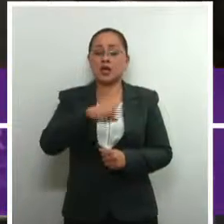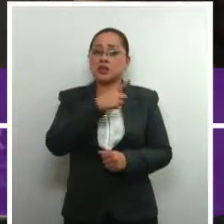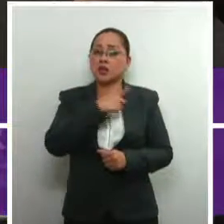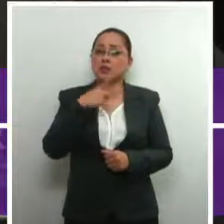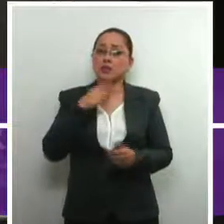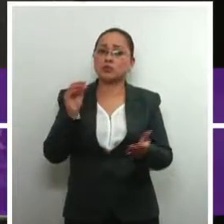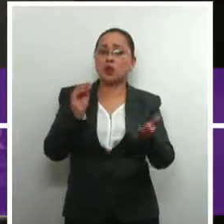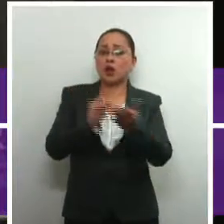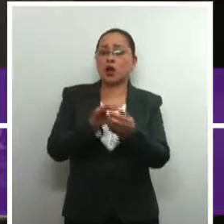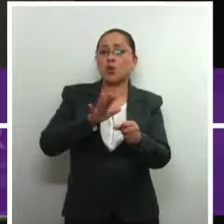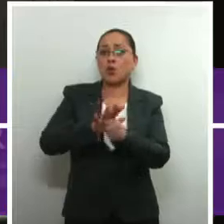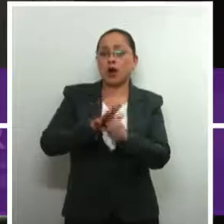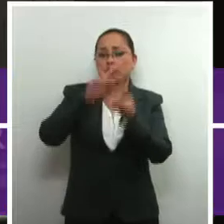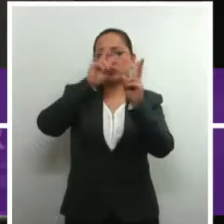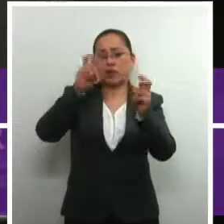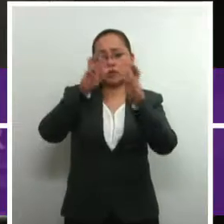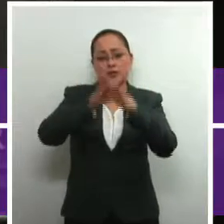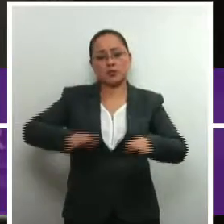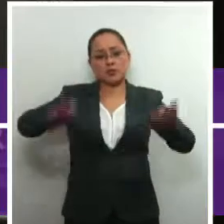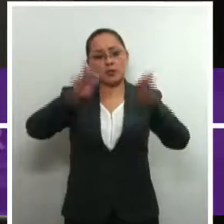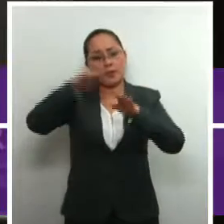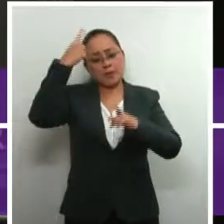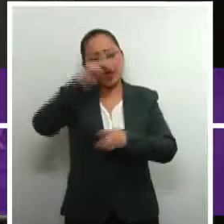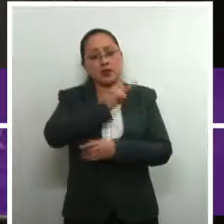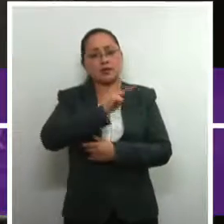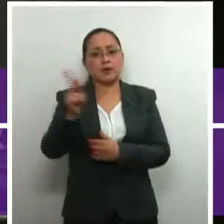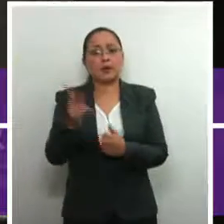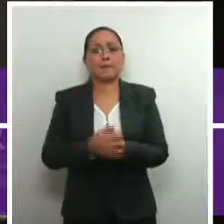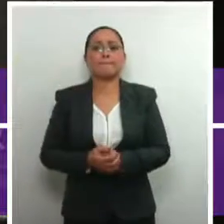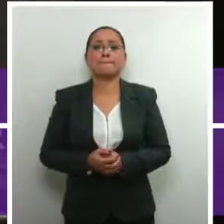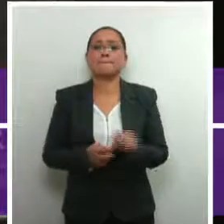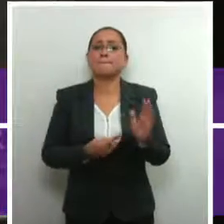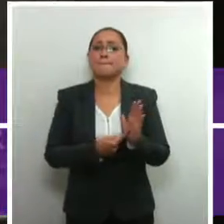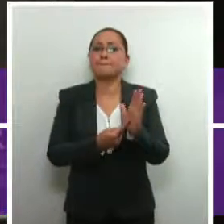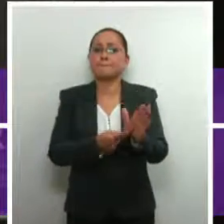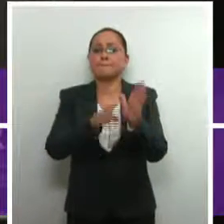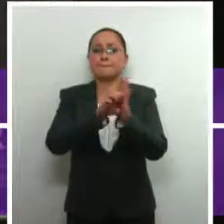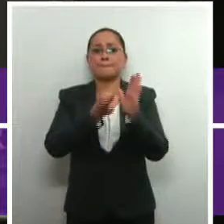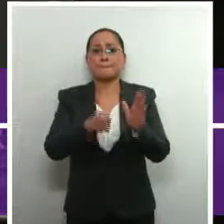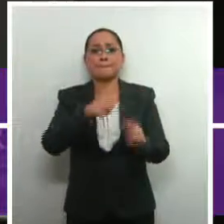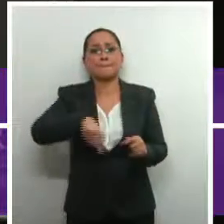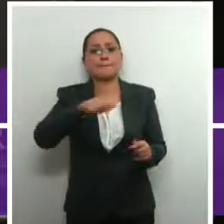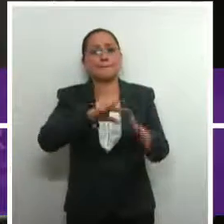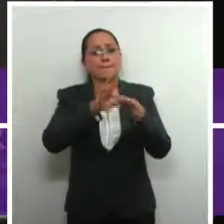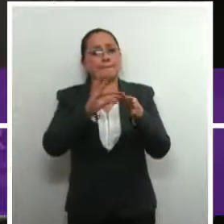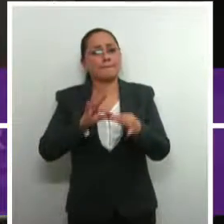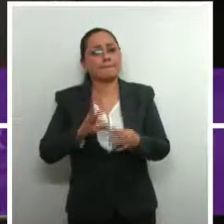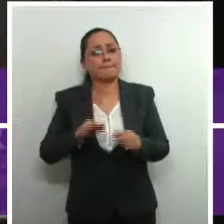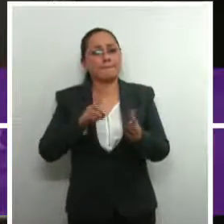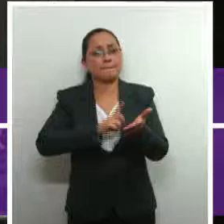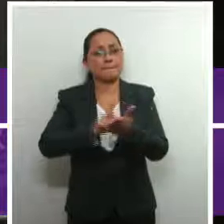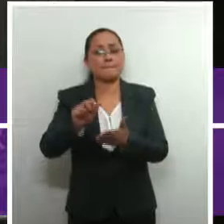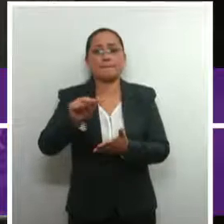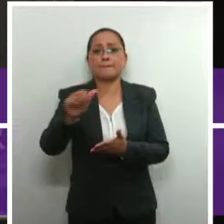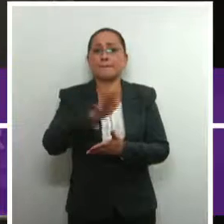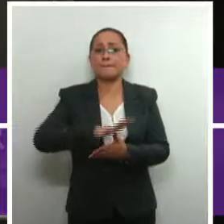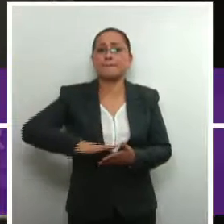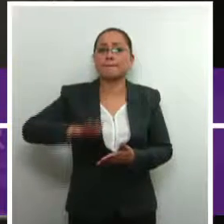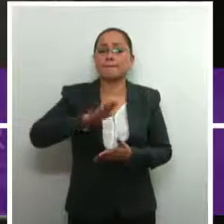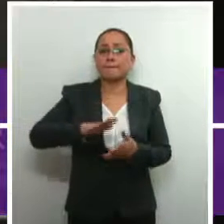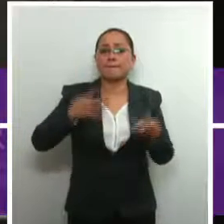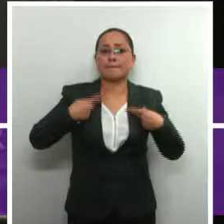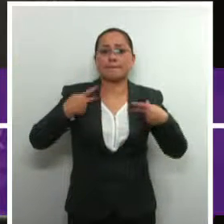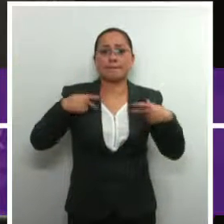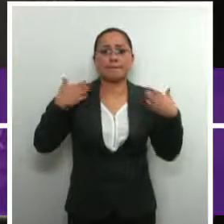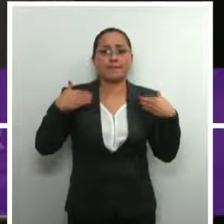unos temas que a todos nos importan. Por ejemplo, se ha hablado aquí ya del derecho de los peatones, que es